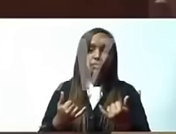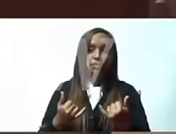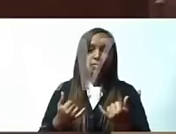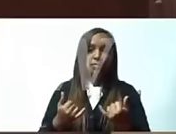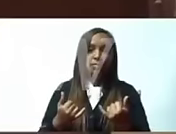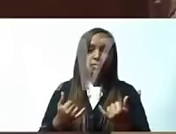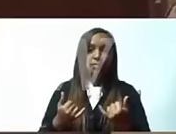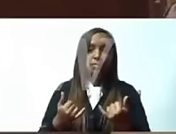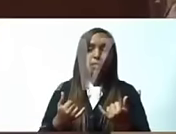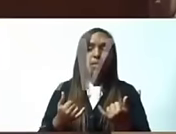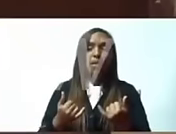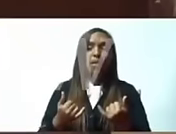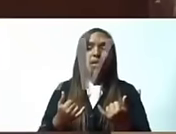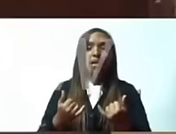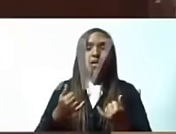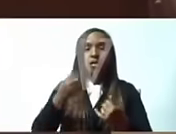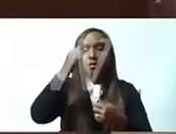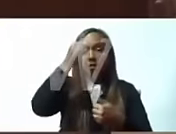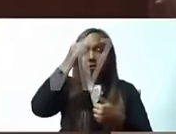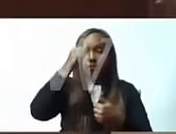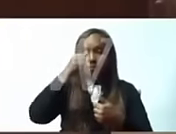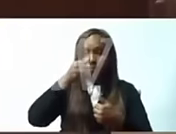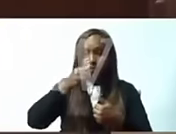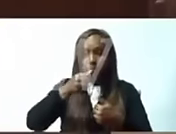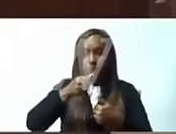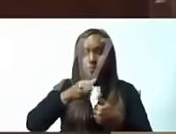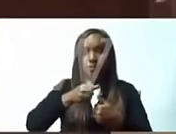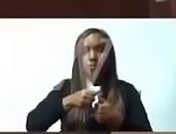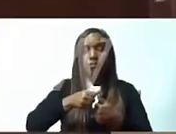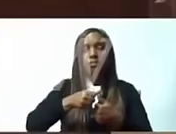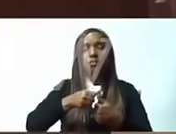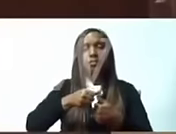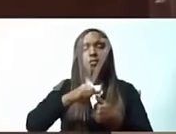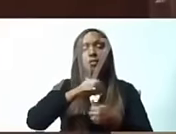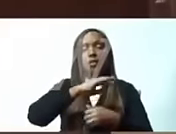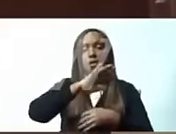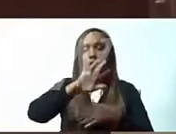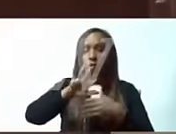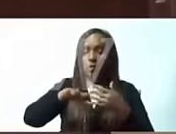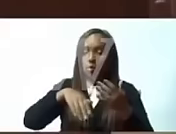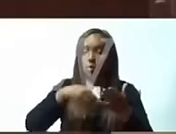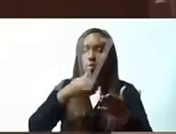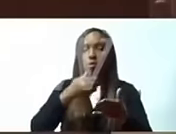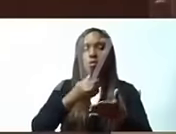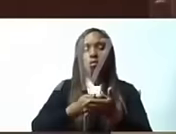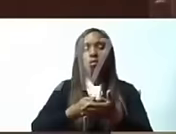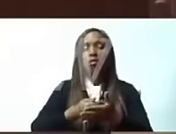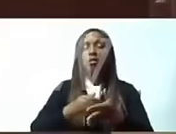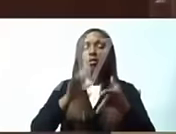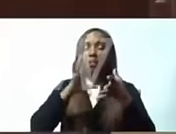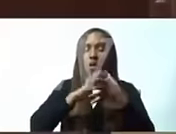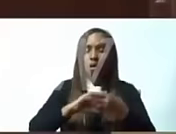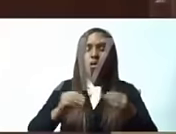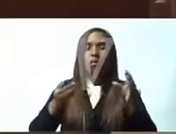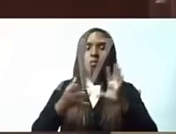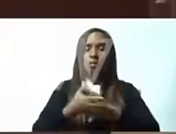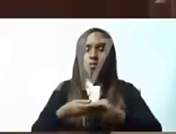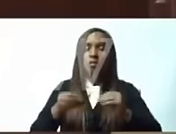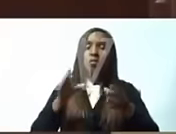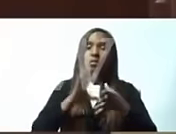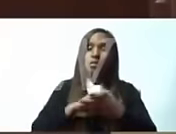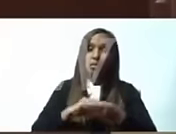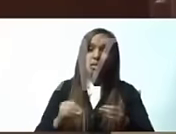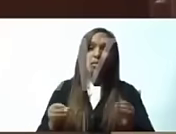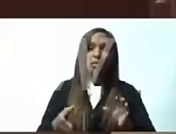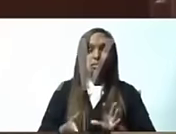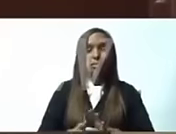suspender los debates, porque todos se están tomando el tiempo y un chismán. Y dijimos que debemos